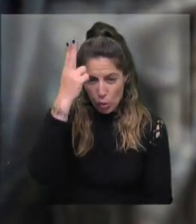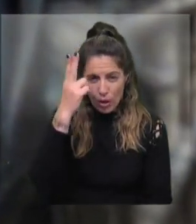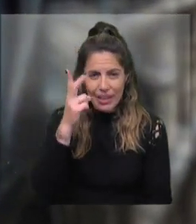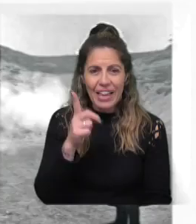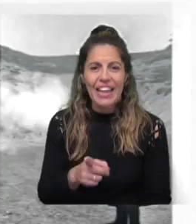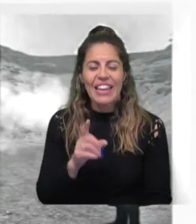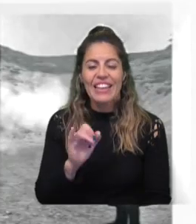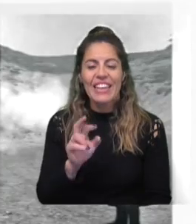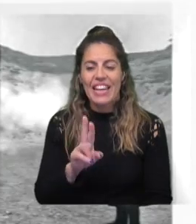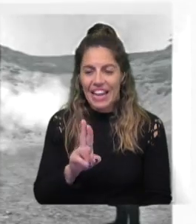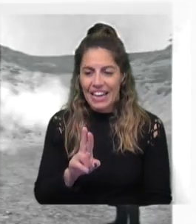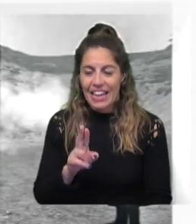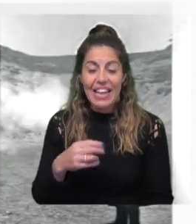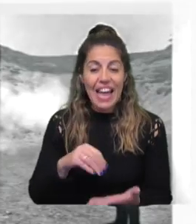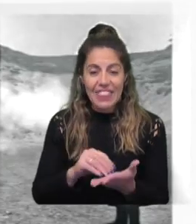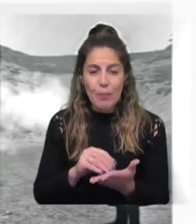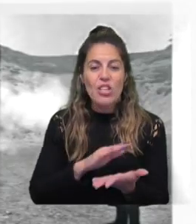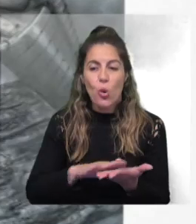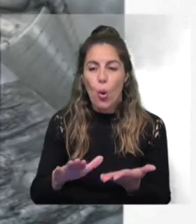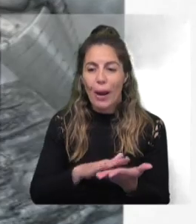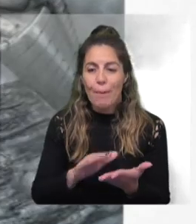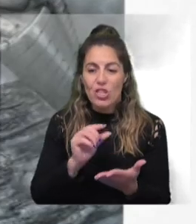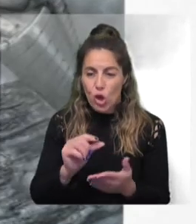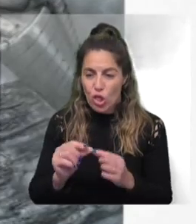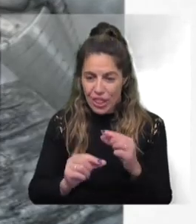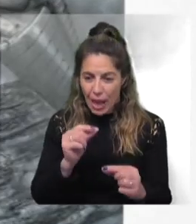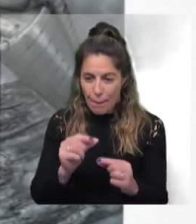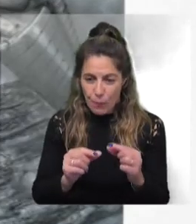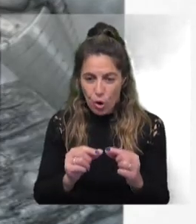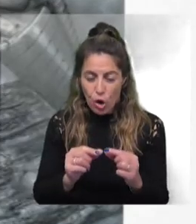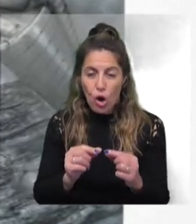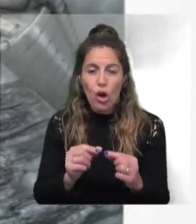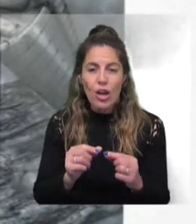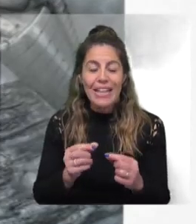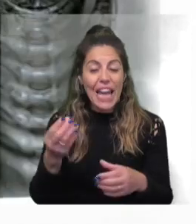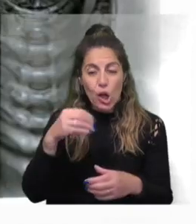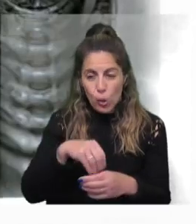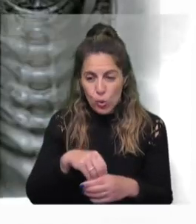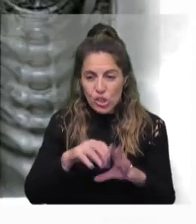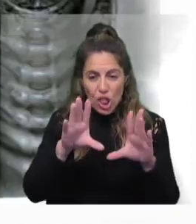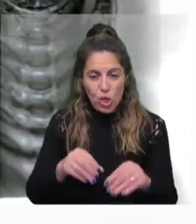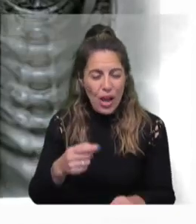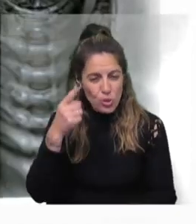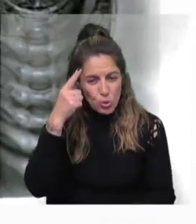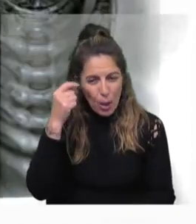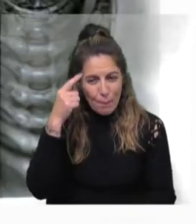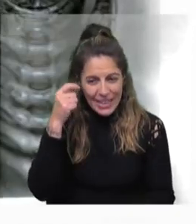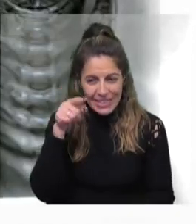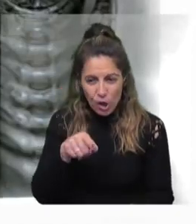H.R. Giger, que además de su obra tiene un repaso minucioso en primera persona que, por supuesto, incluye toda su experiencia con